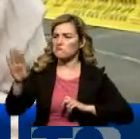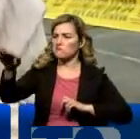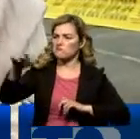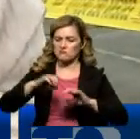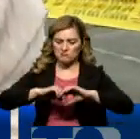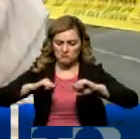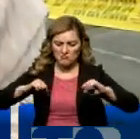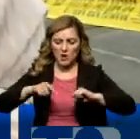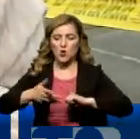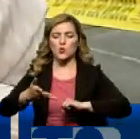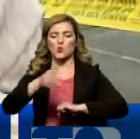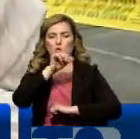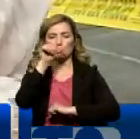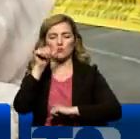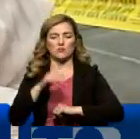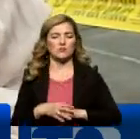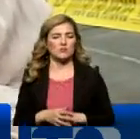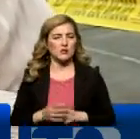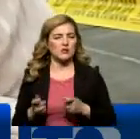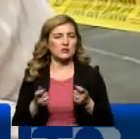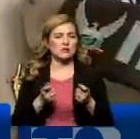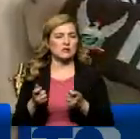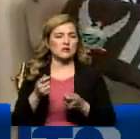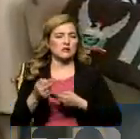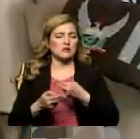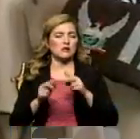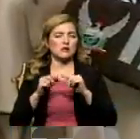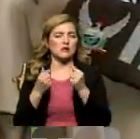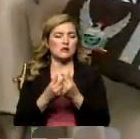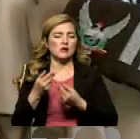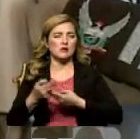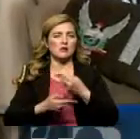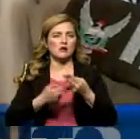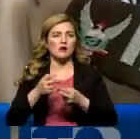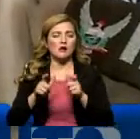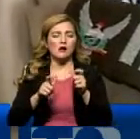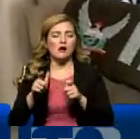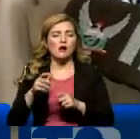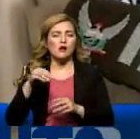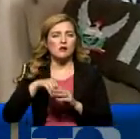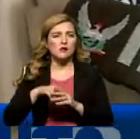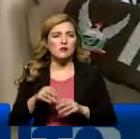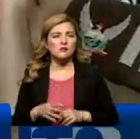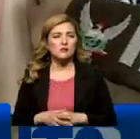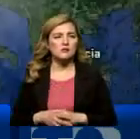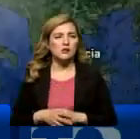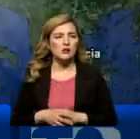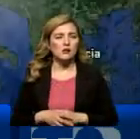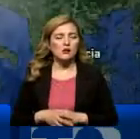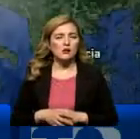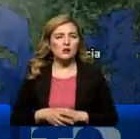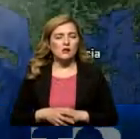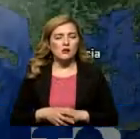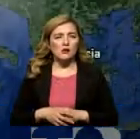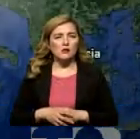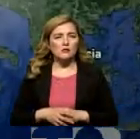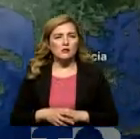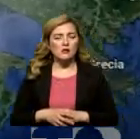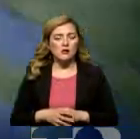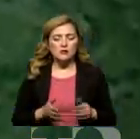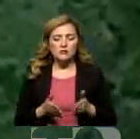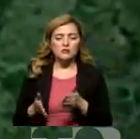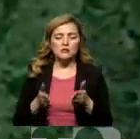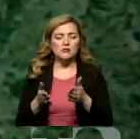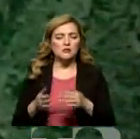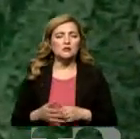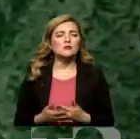agrupaciones narcodelictivas que siguen operando desde el puerto. Existen las conspiraciones internas al interior de los puertos. La ruta de la droga.